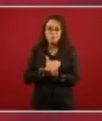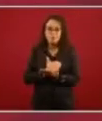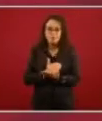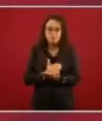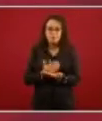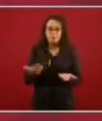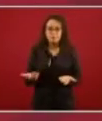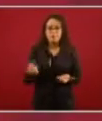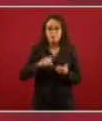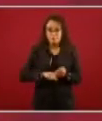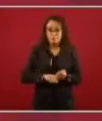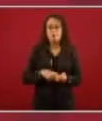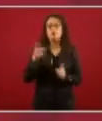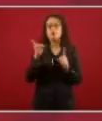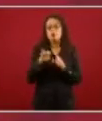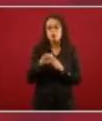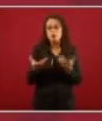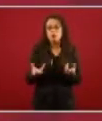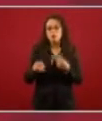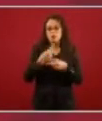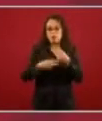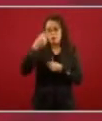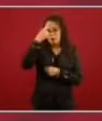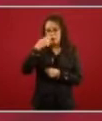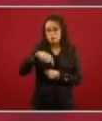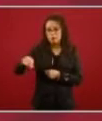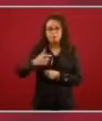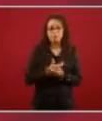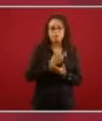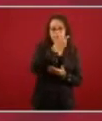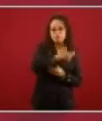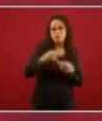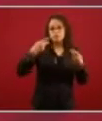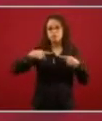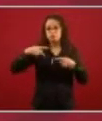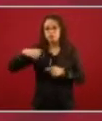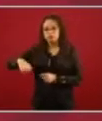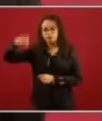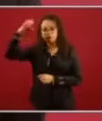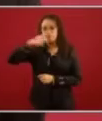¿Y de dónde vamos a sacar para darle a los adultos mayores?